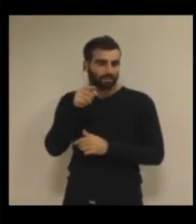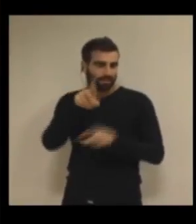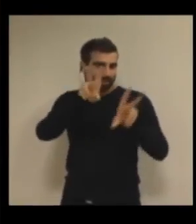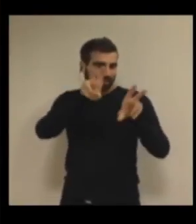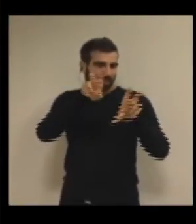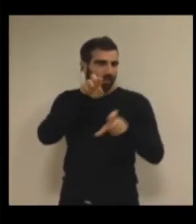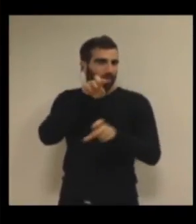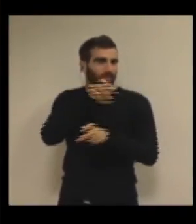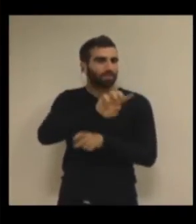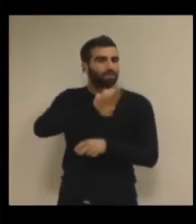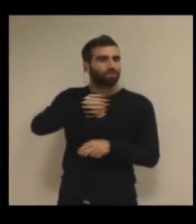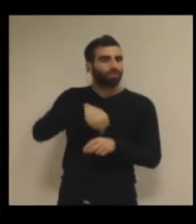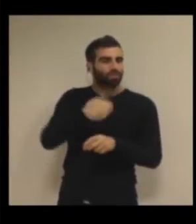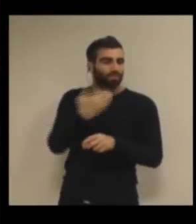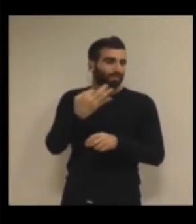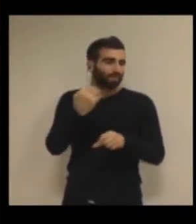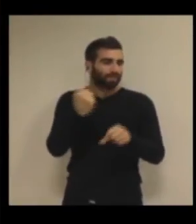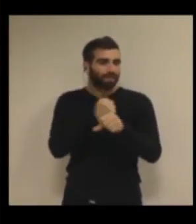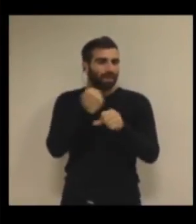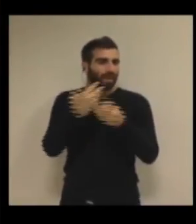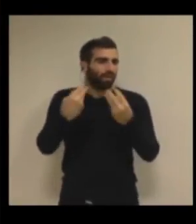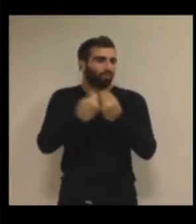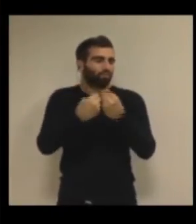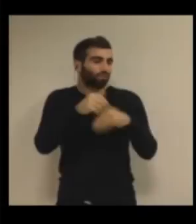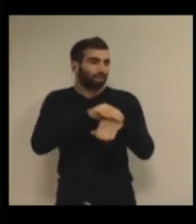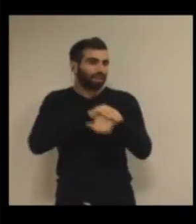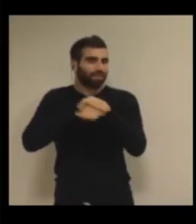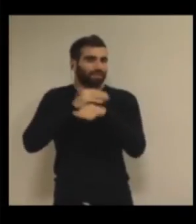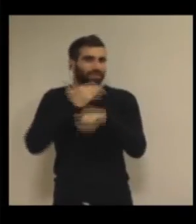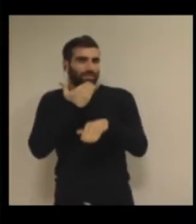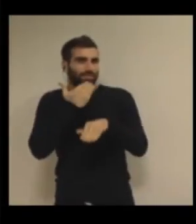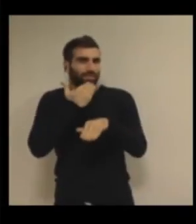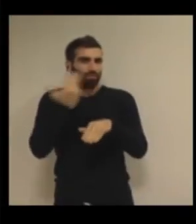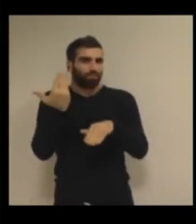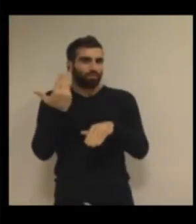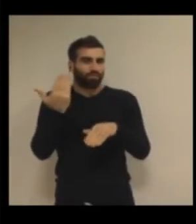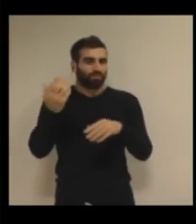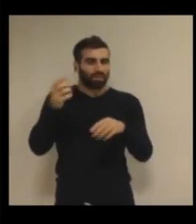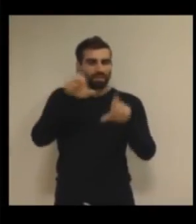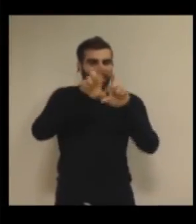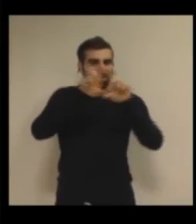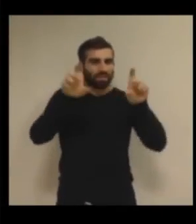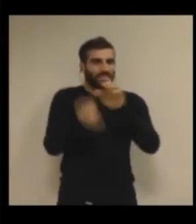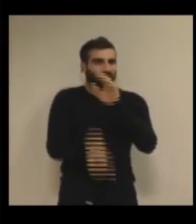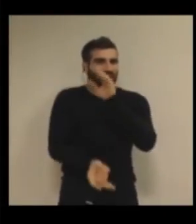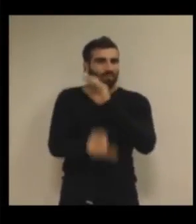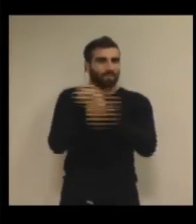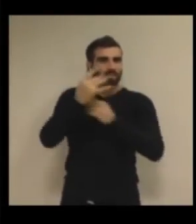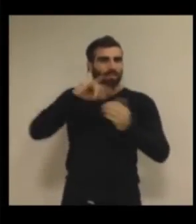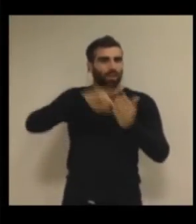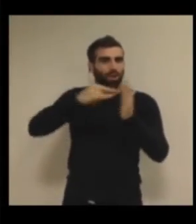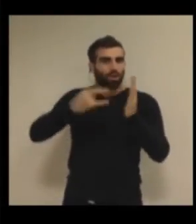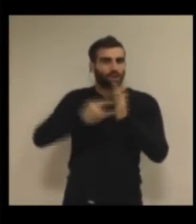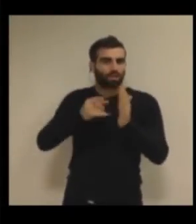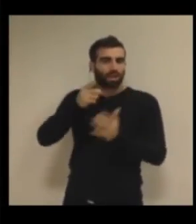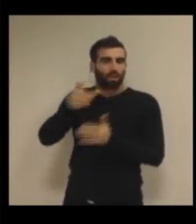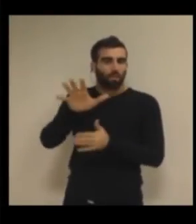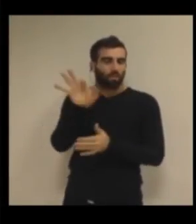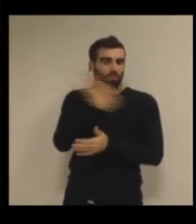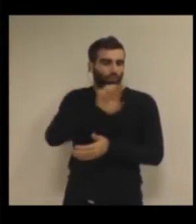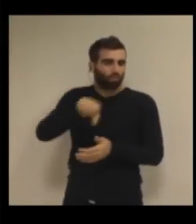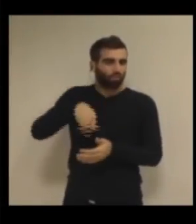o trabajamos de la mano de los fabricantes de esa tecnología o nos encontramos con